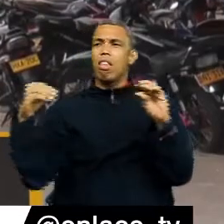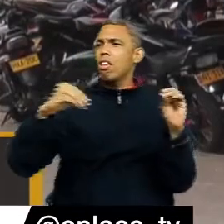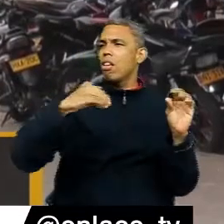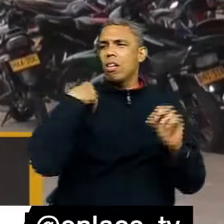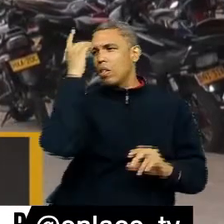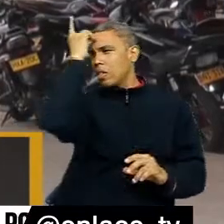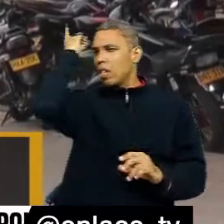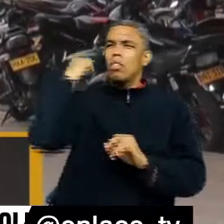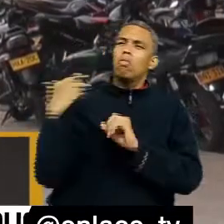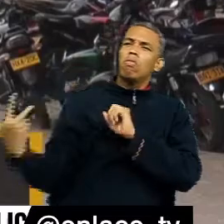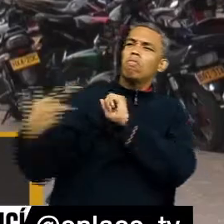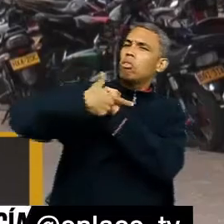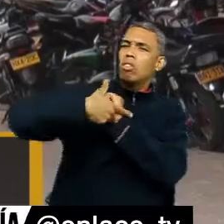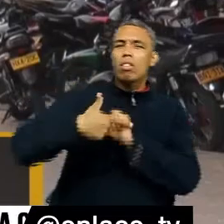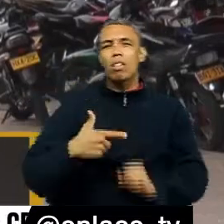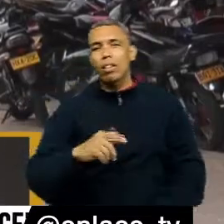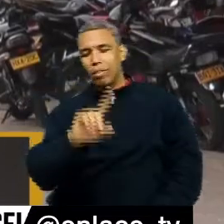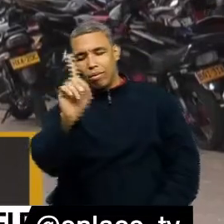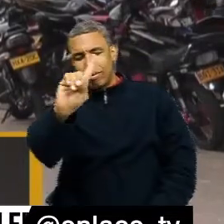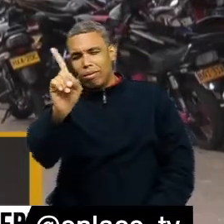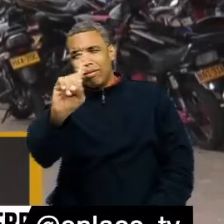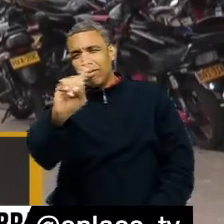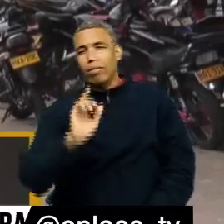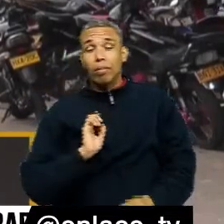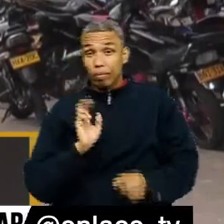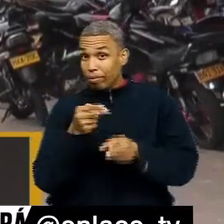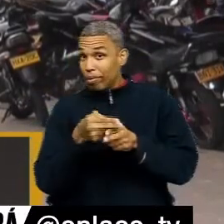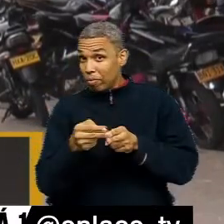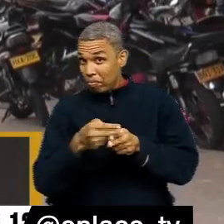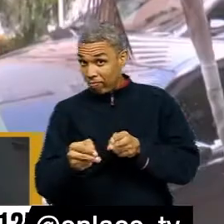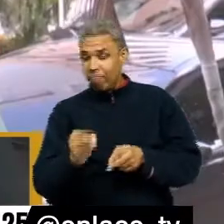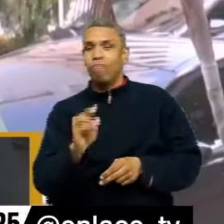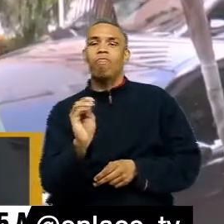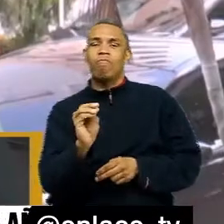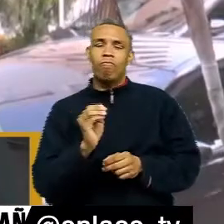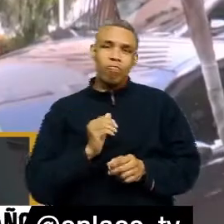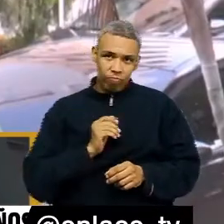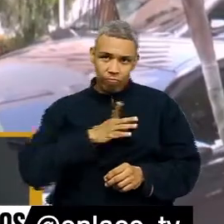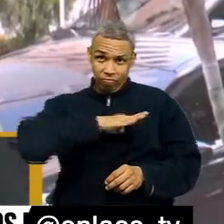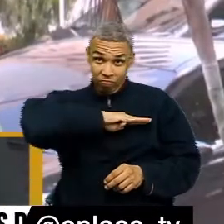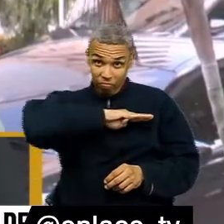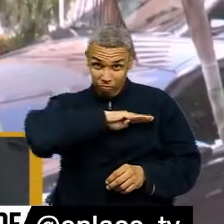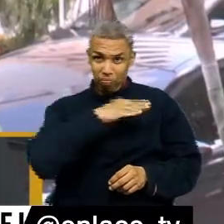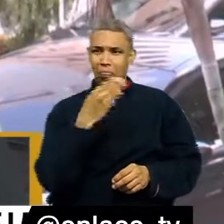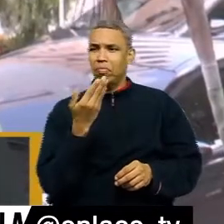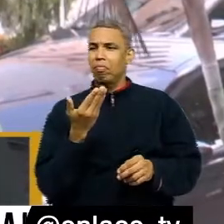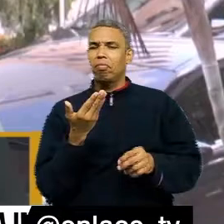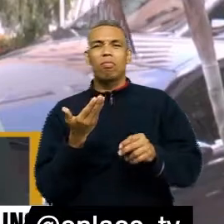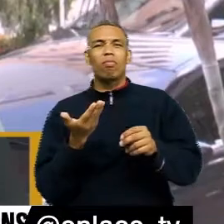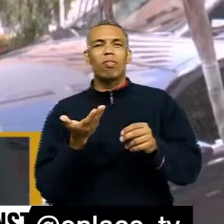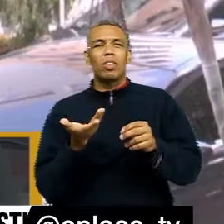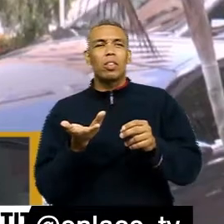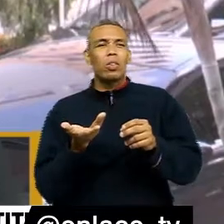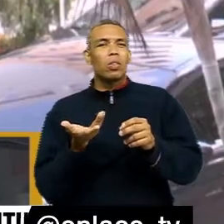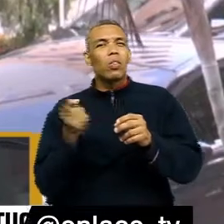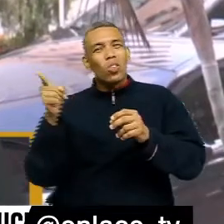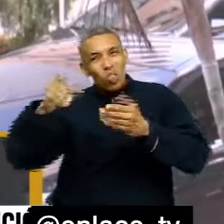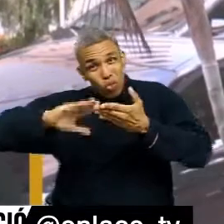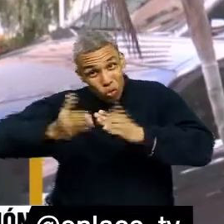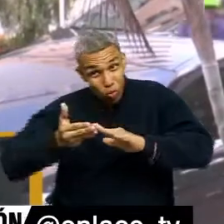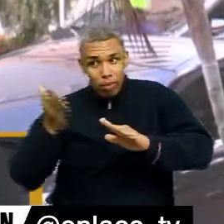sus inconformidades, y la idea es que pues muy pronto lo que es la alcaldía municipal y cada uno de los de estos corregimientos nos